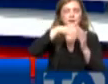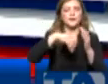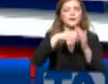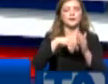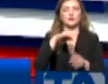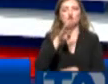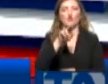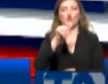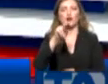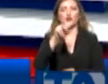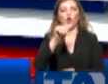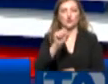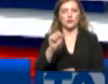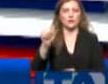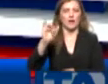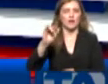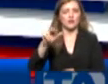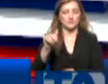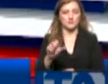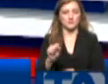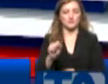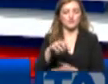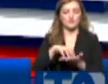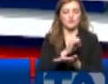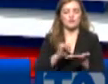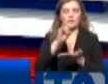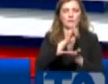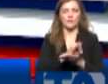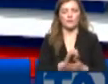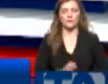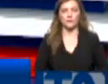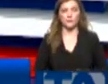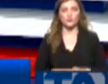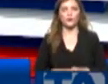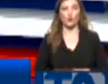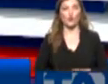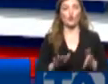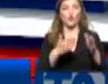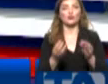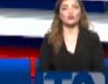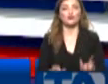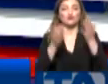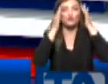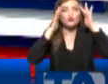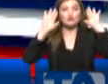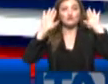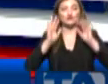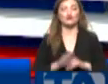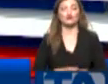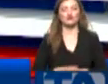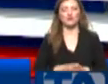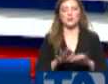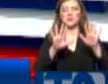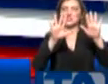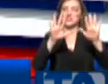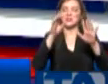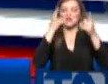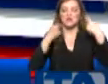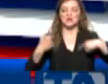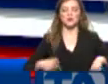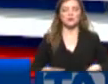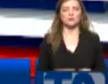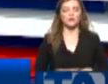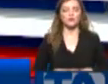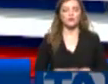de Urcuquí. Esto es en la provincia de Imbabura. Aún se desconoce el número de fallecidos. Hay al menos una decena de heridos.